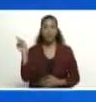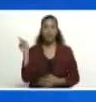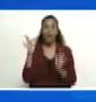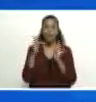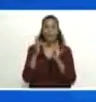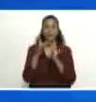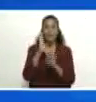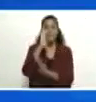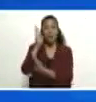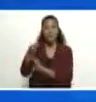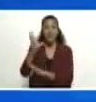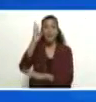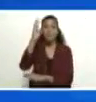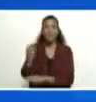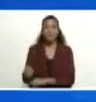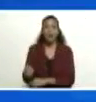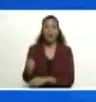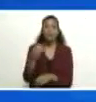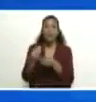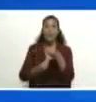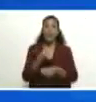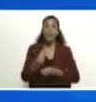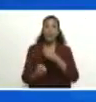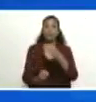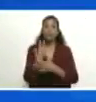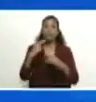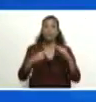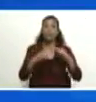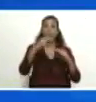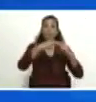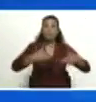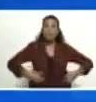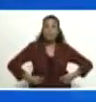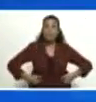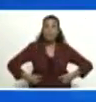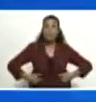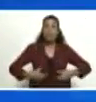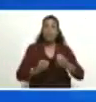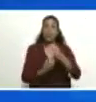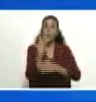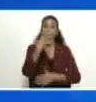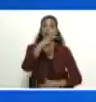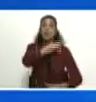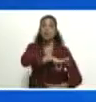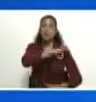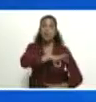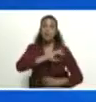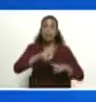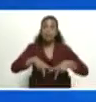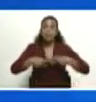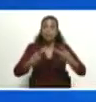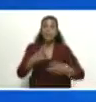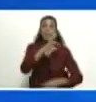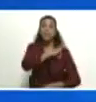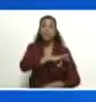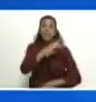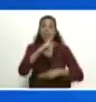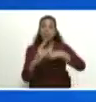popular. Allí construyendo con empeño una nueva sociedad. El